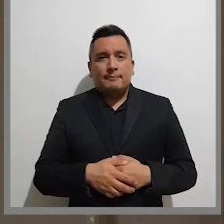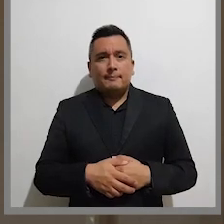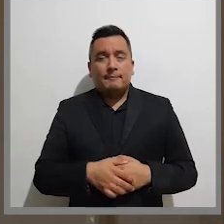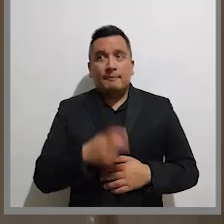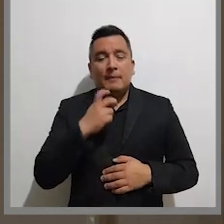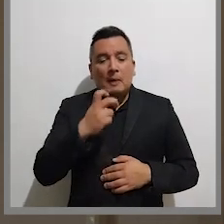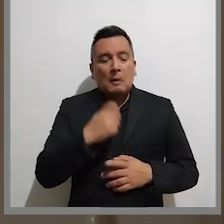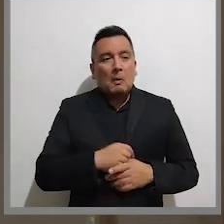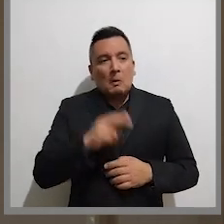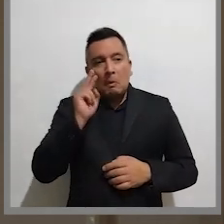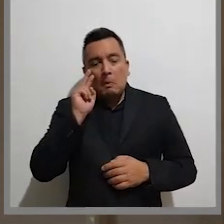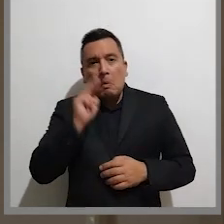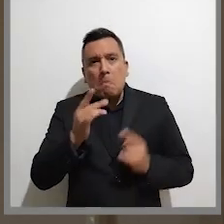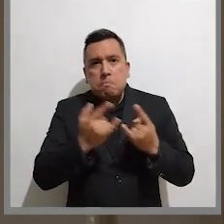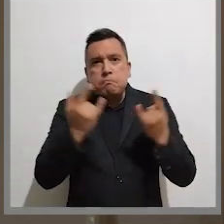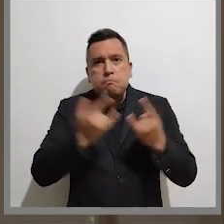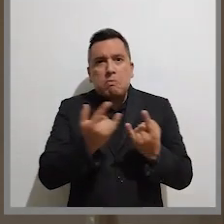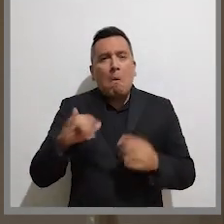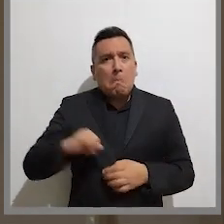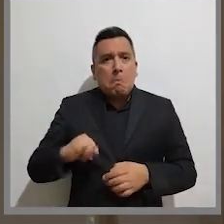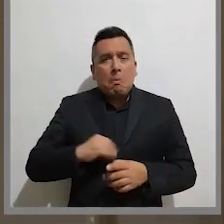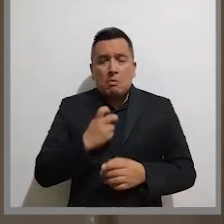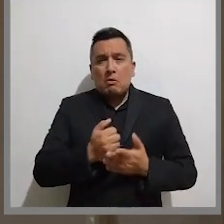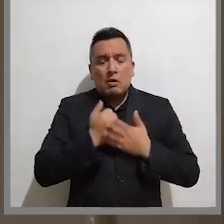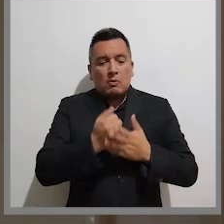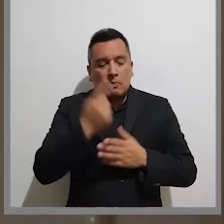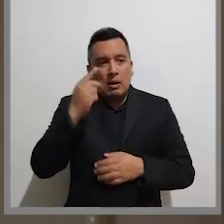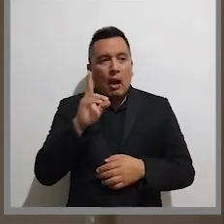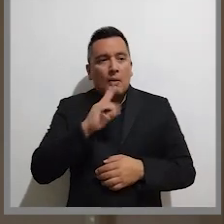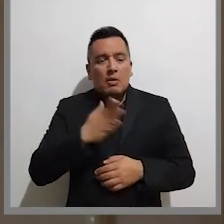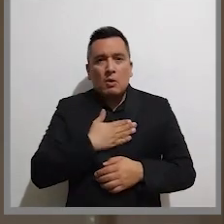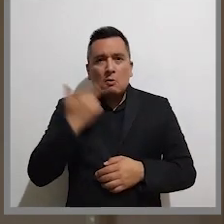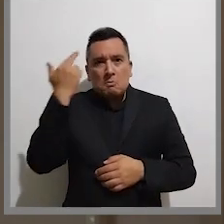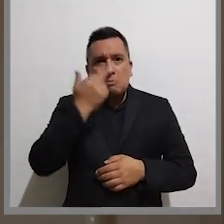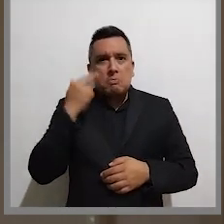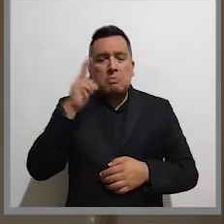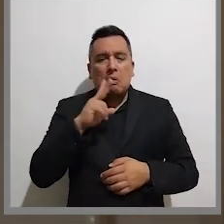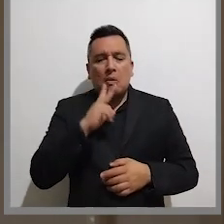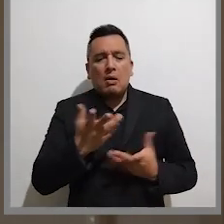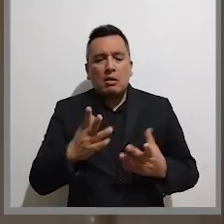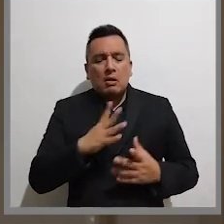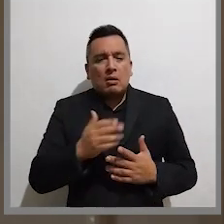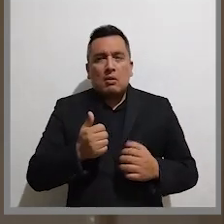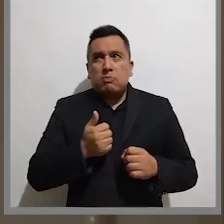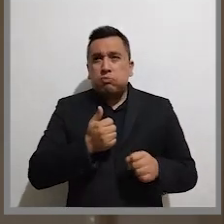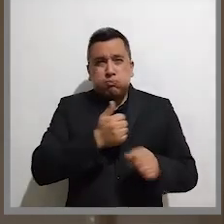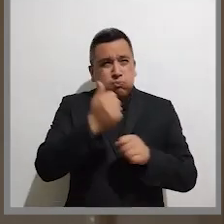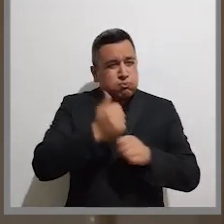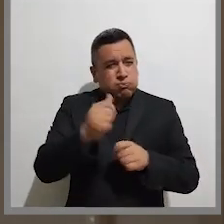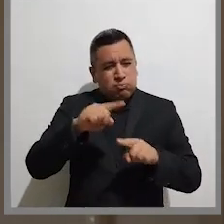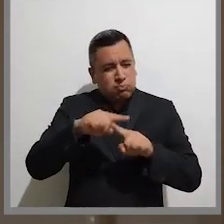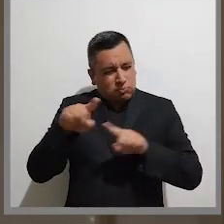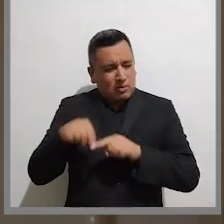también te envuelve un poco en la trama, pues te ayuda a poder analizar también los tipos de violencia, pero sobre